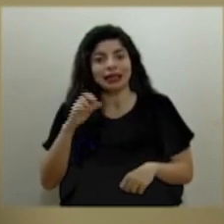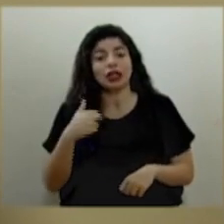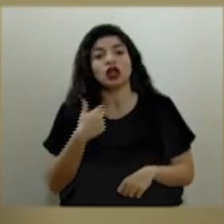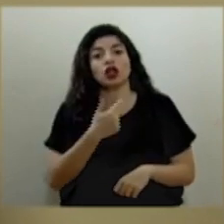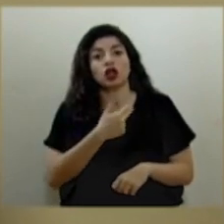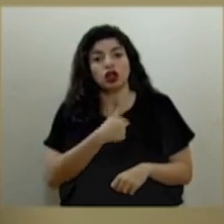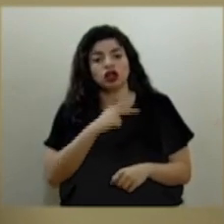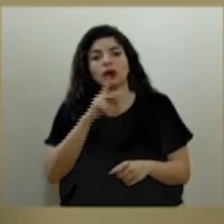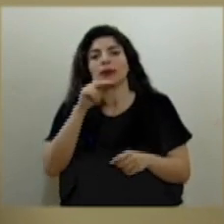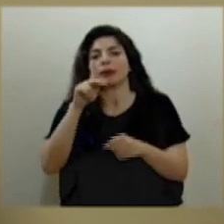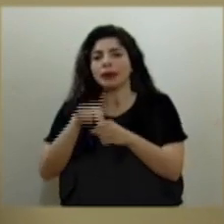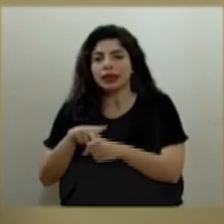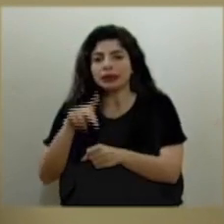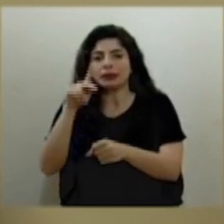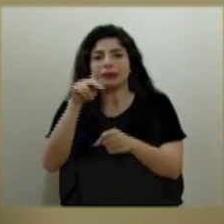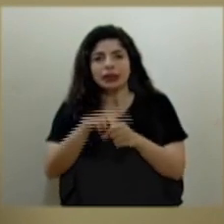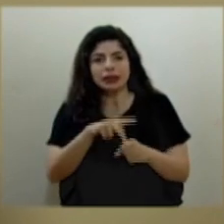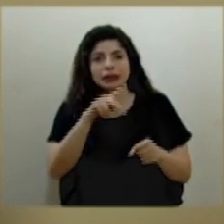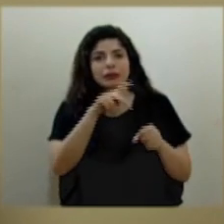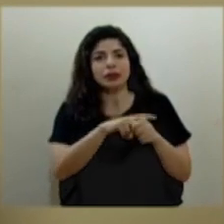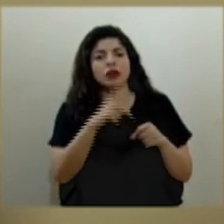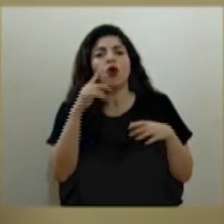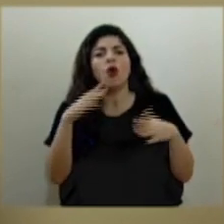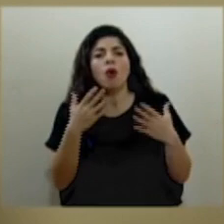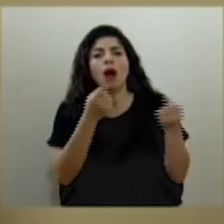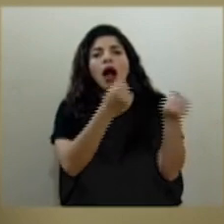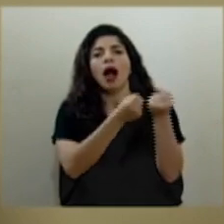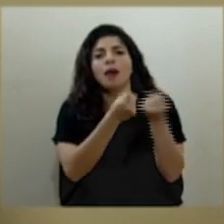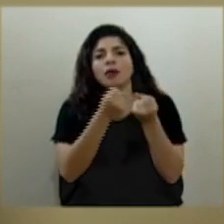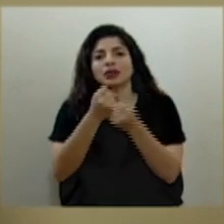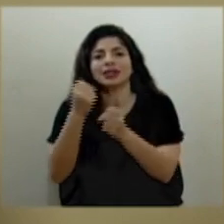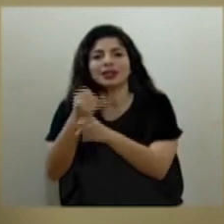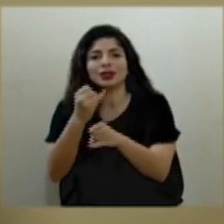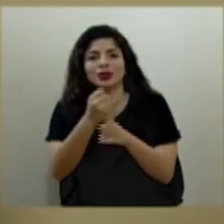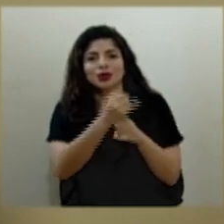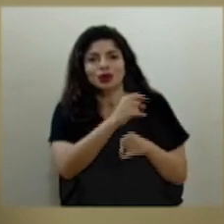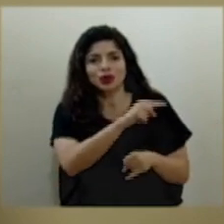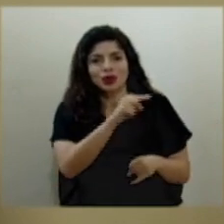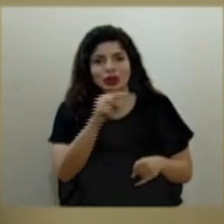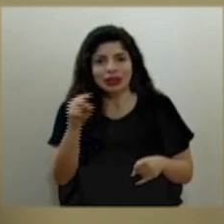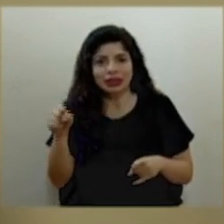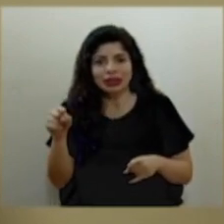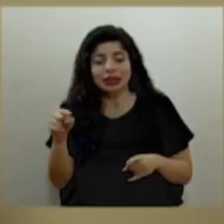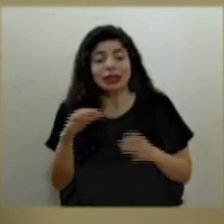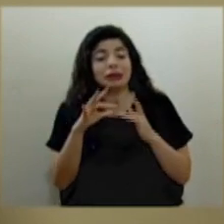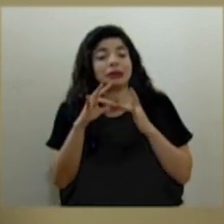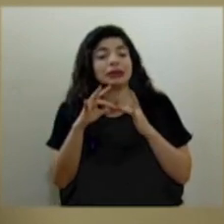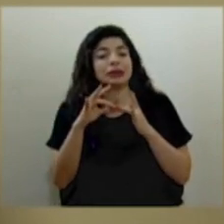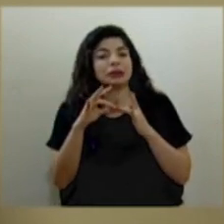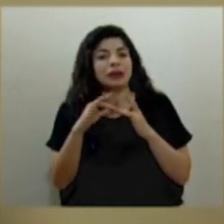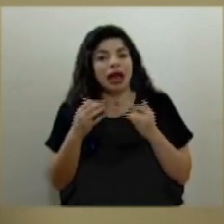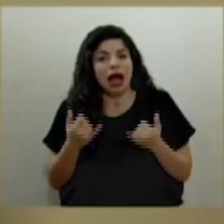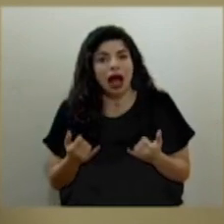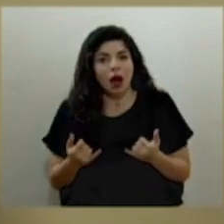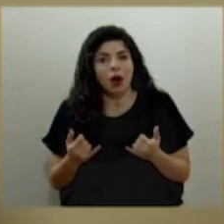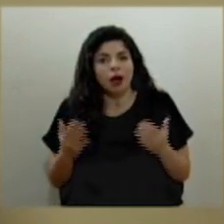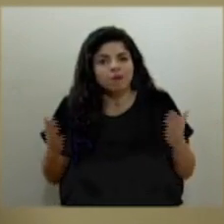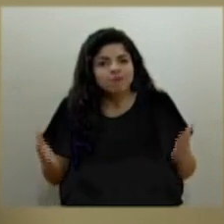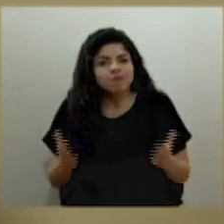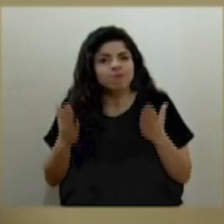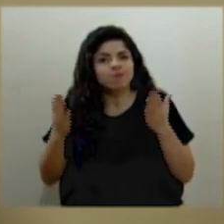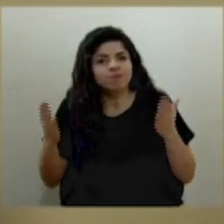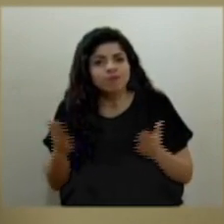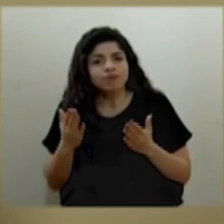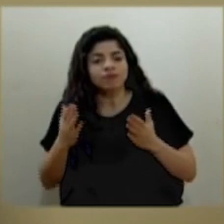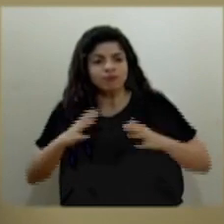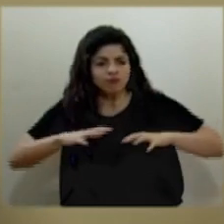estamos participando activamente en apoyo a las instituciones de primera línea y en este caso particular impulsando, además de